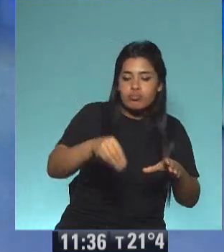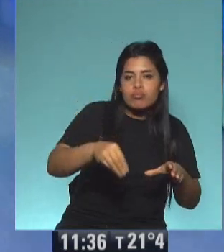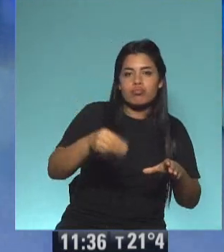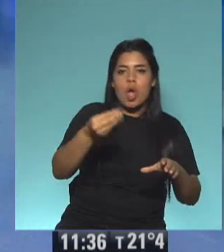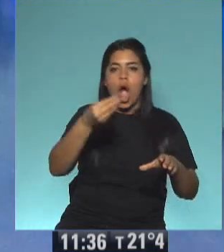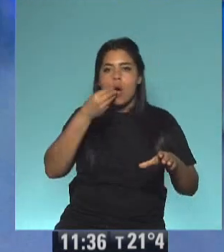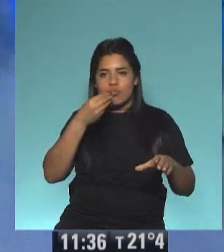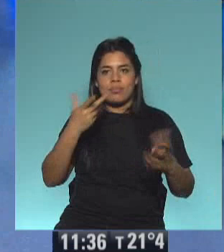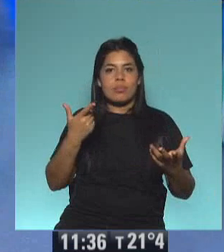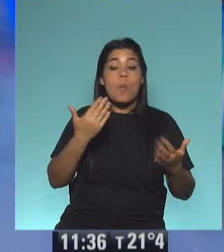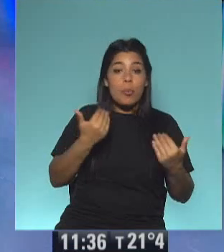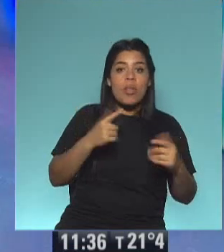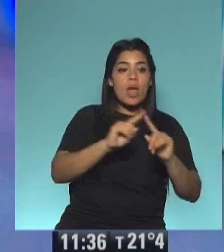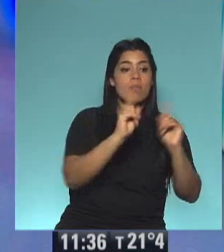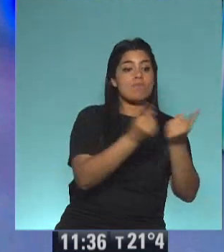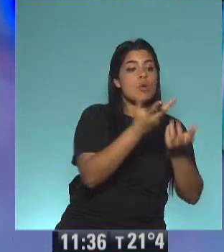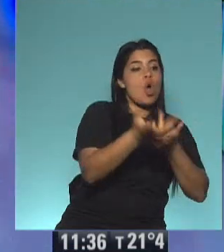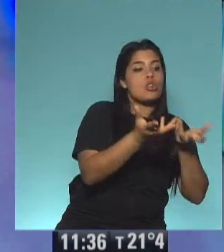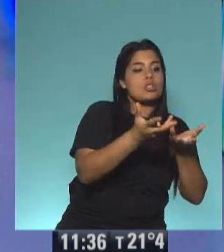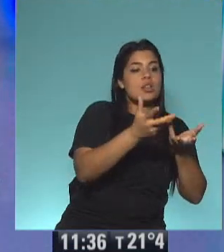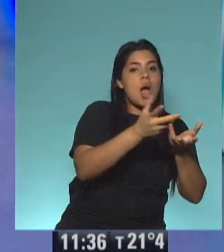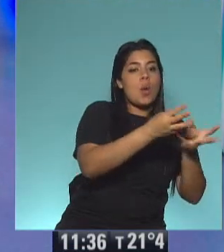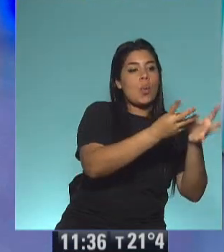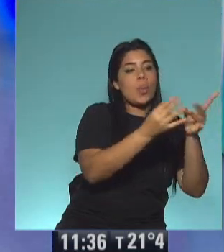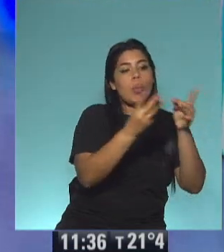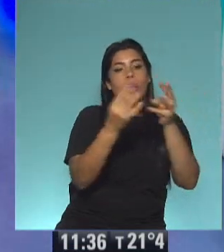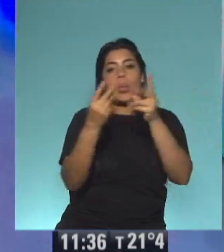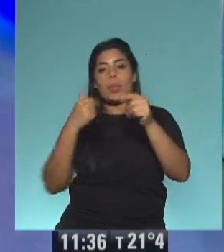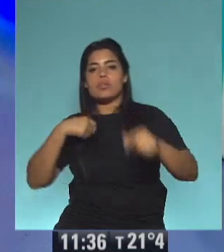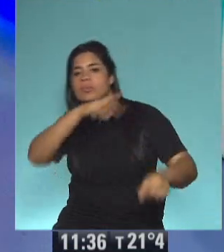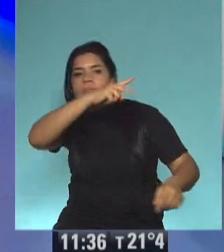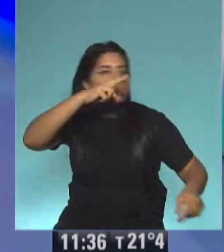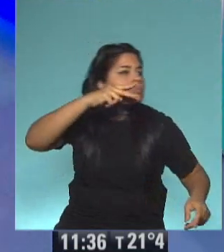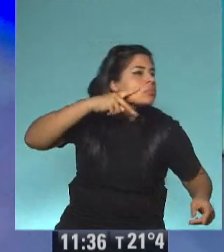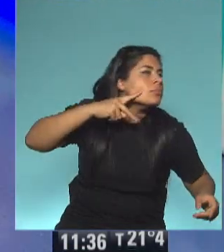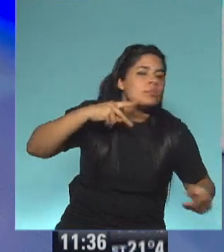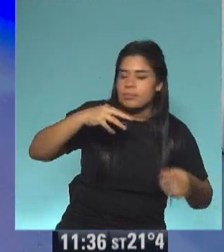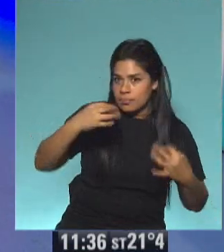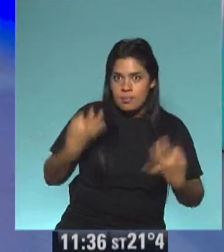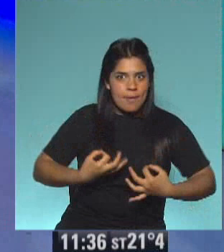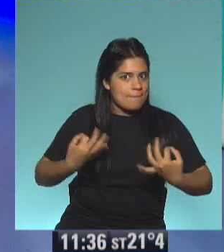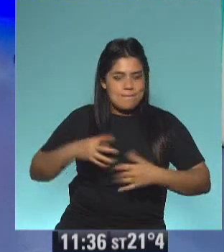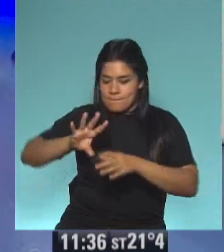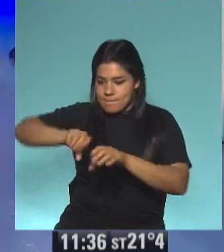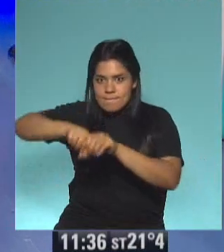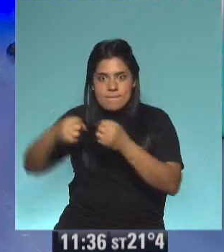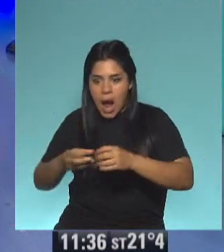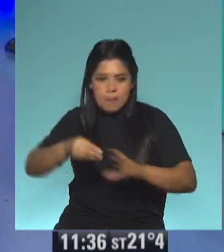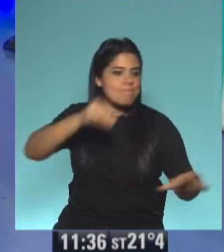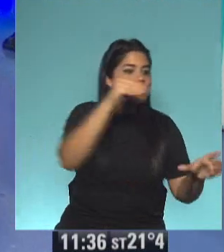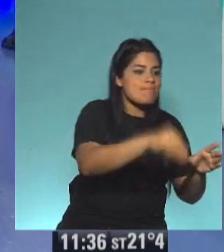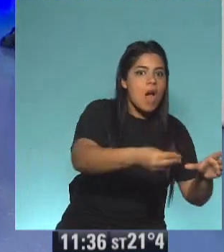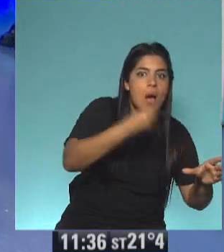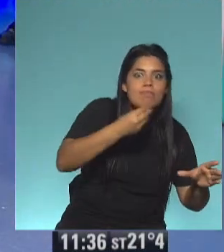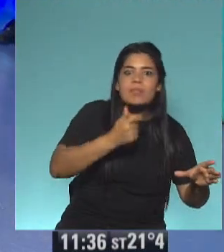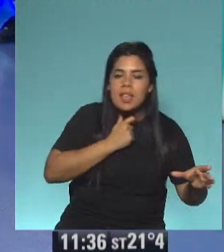oler desde la cocina que viene y quiero ir ahí a mojar el pancito. ¿Querés darle una pista a Agustina, a Emilia?